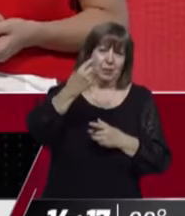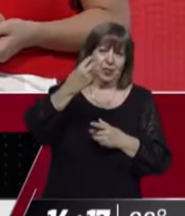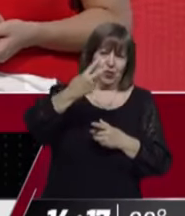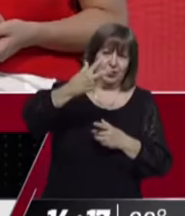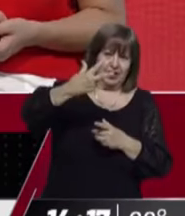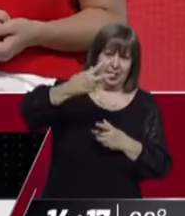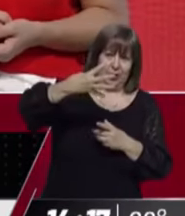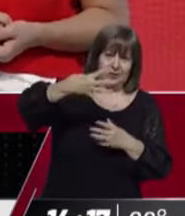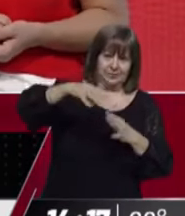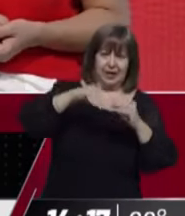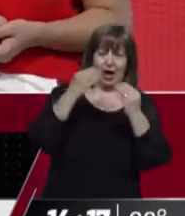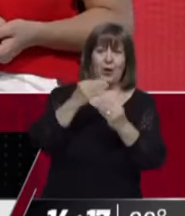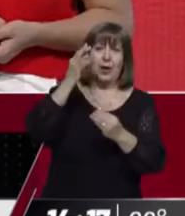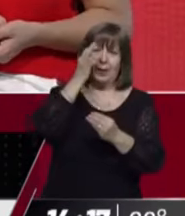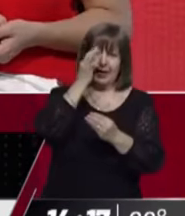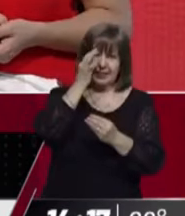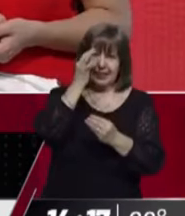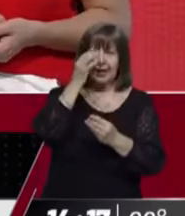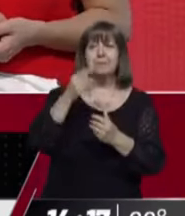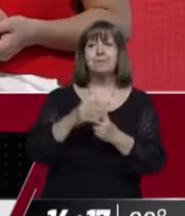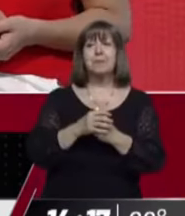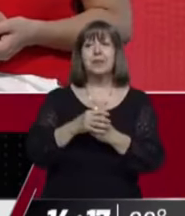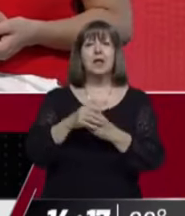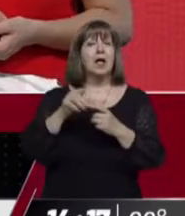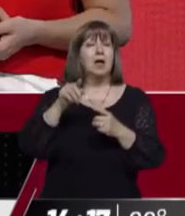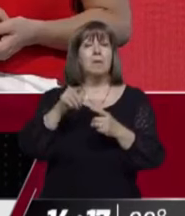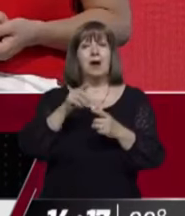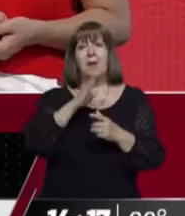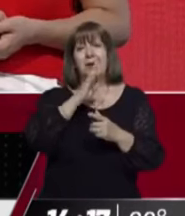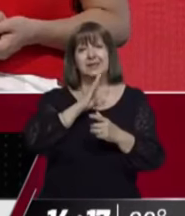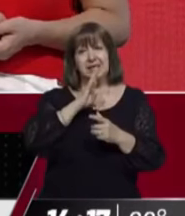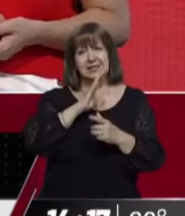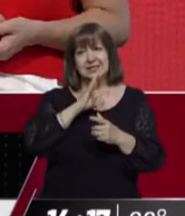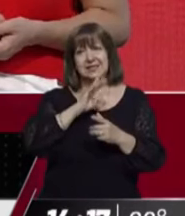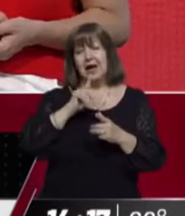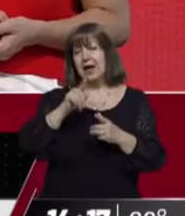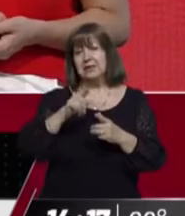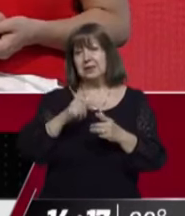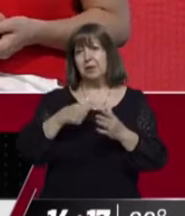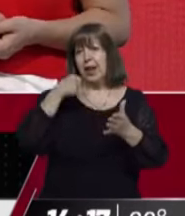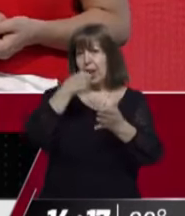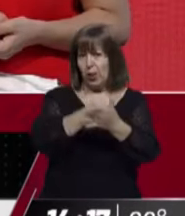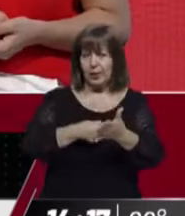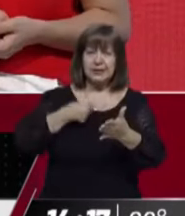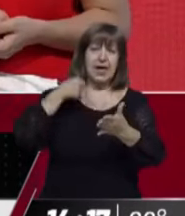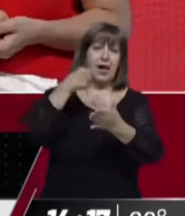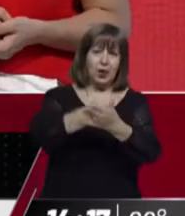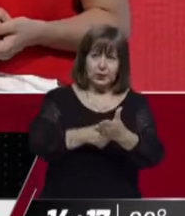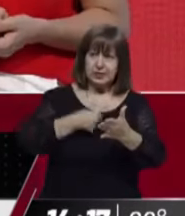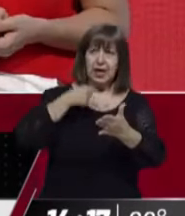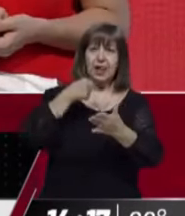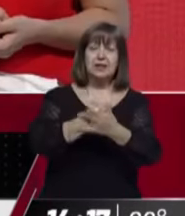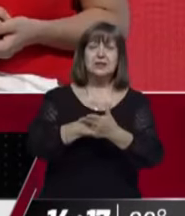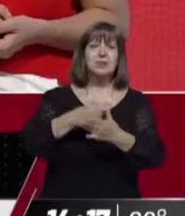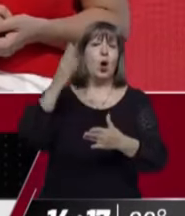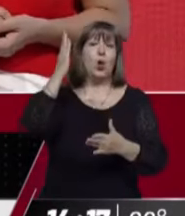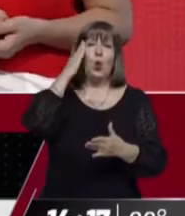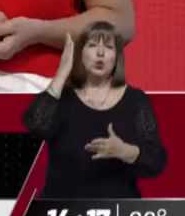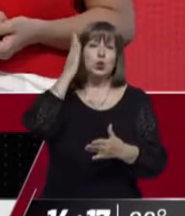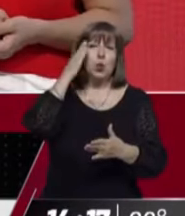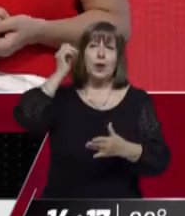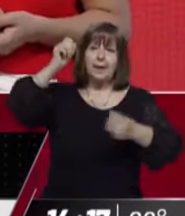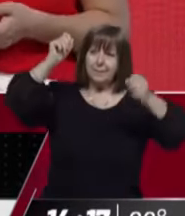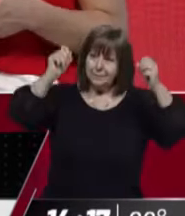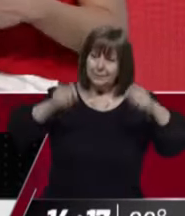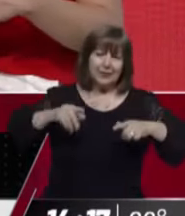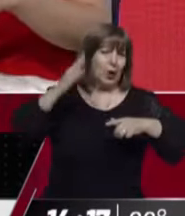que romper con una cuestión cultural fuerte. Sí, fundamental, fundamental. No debería ser así, no tendríamos por qué tener que